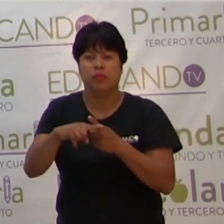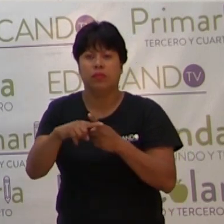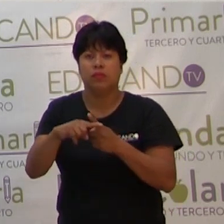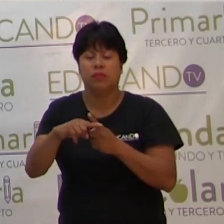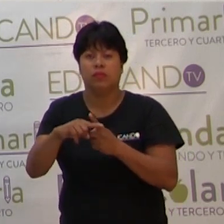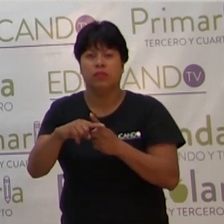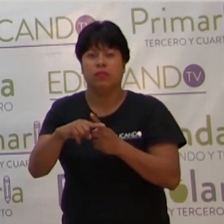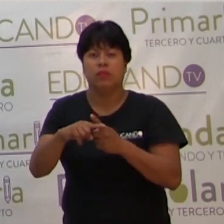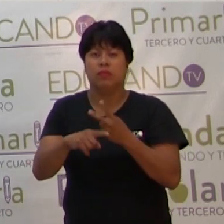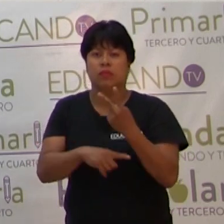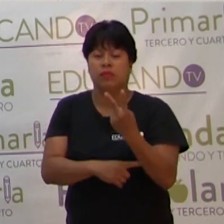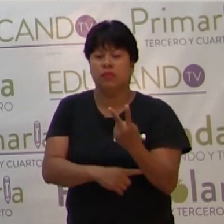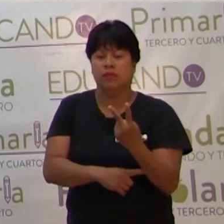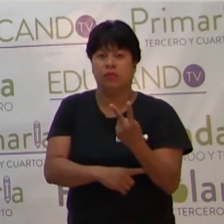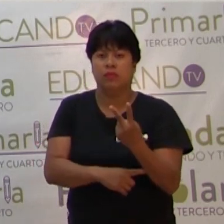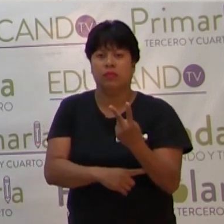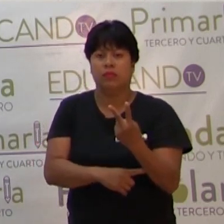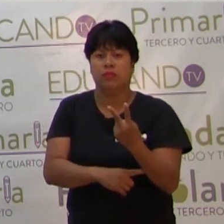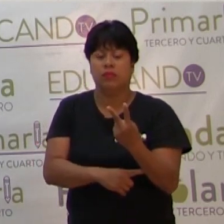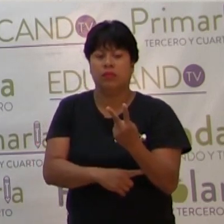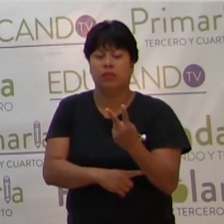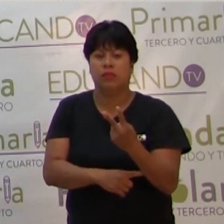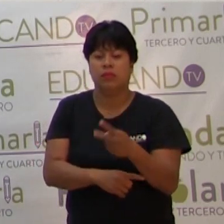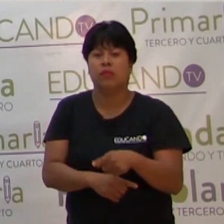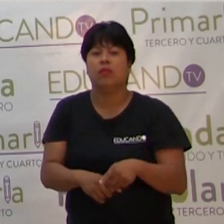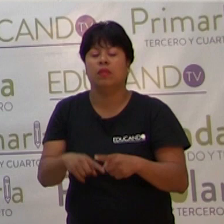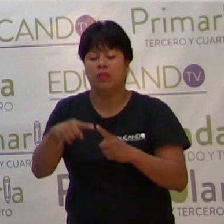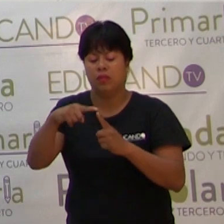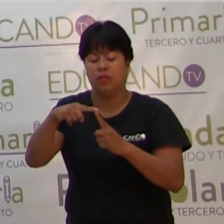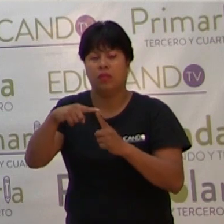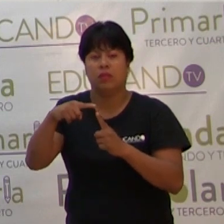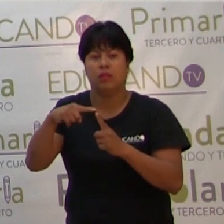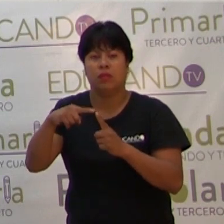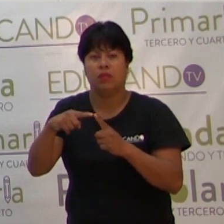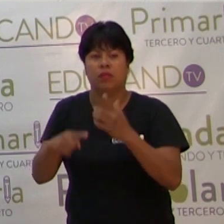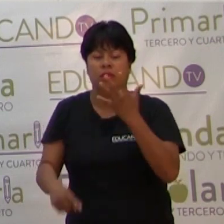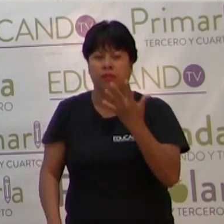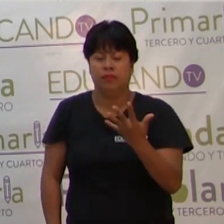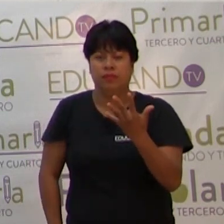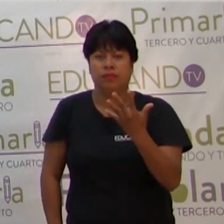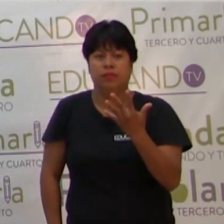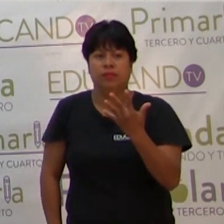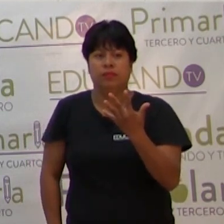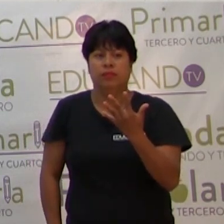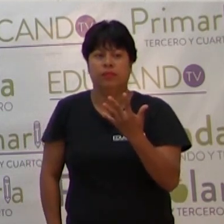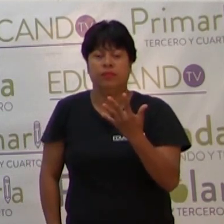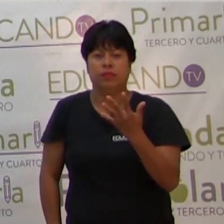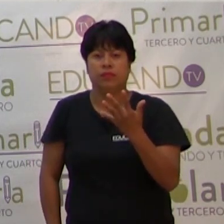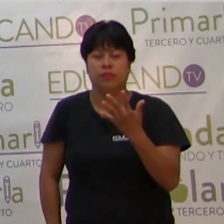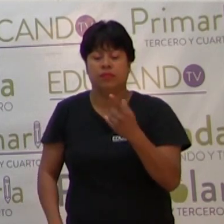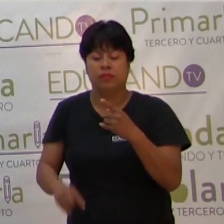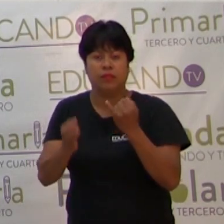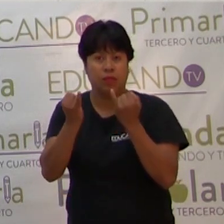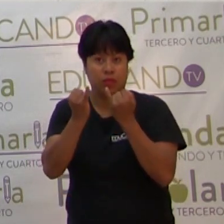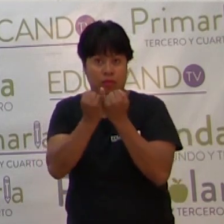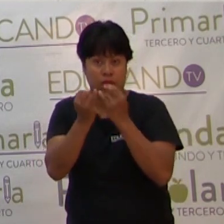más 2 otra vez, dividido entre 5. ¿Es